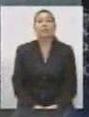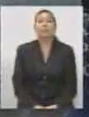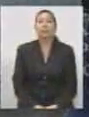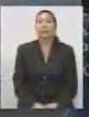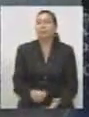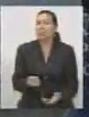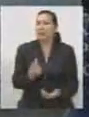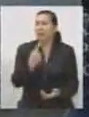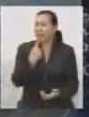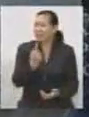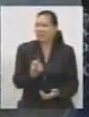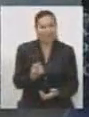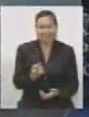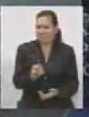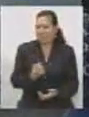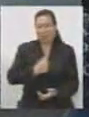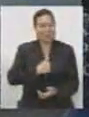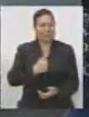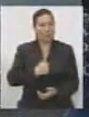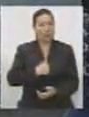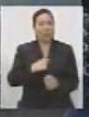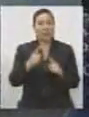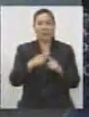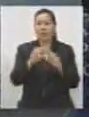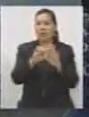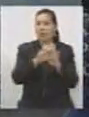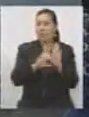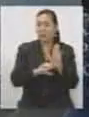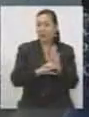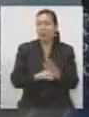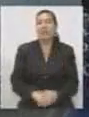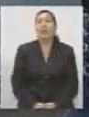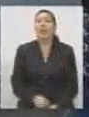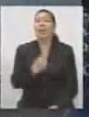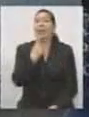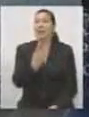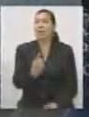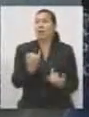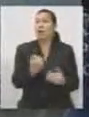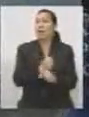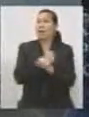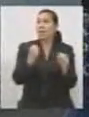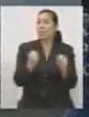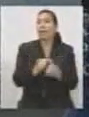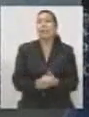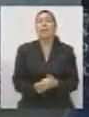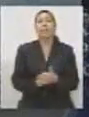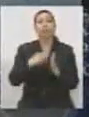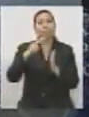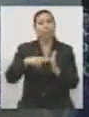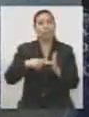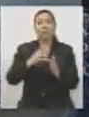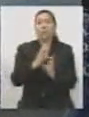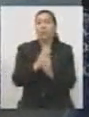se ha apresurado un poco usted, dado que el propio titular del Tribunal Constitucional ha dicho esta mañana, bueno, que el caso era revisable,